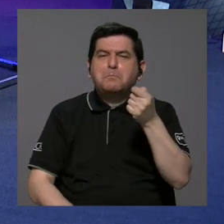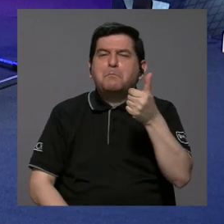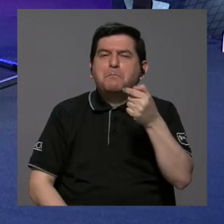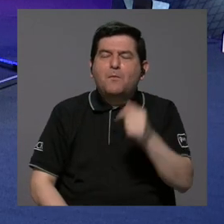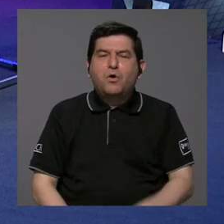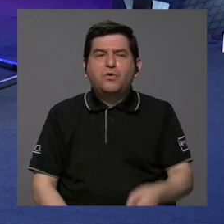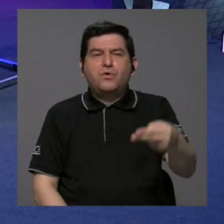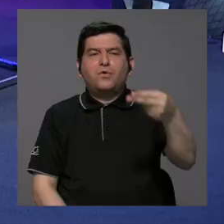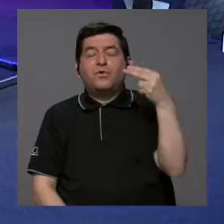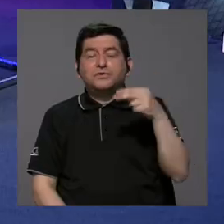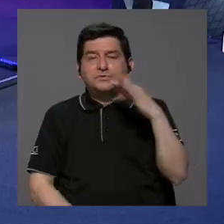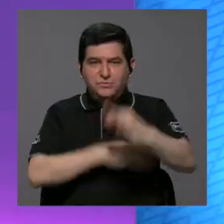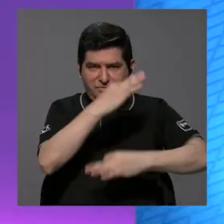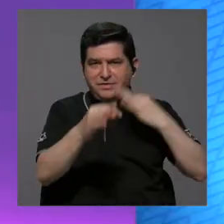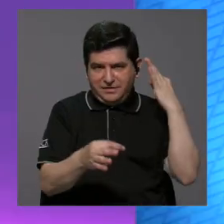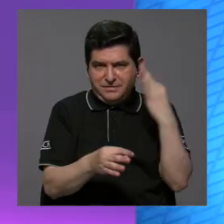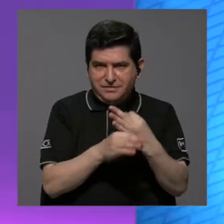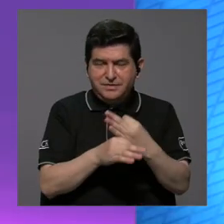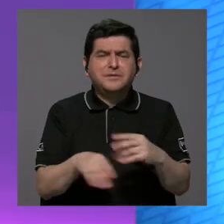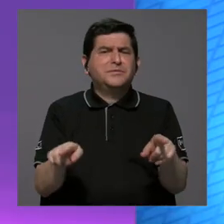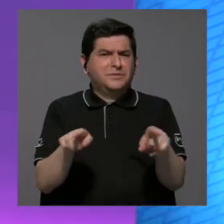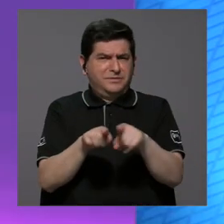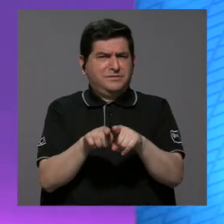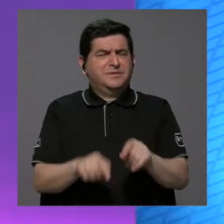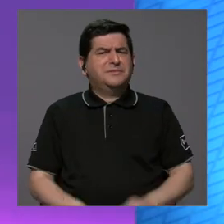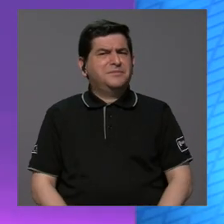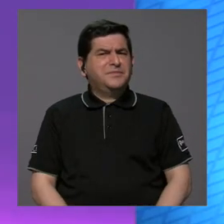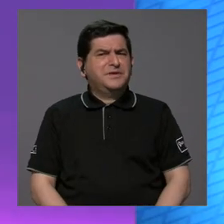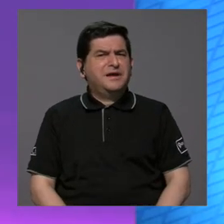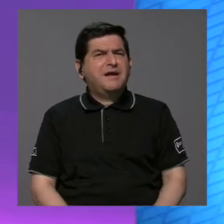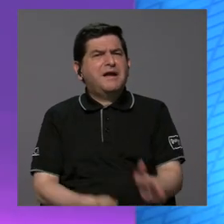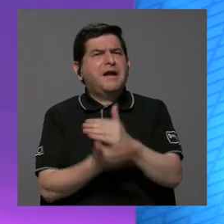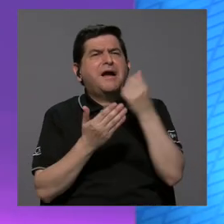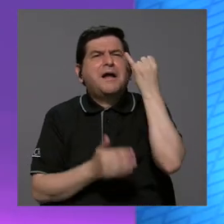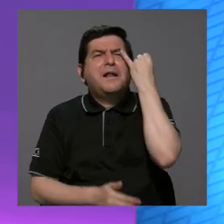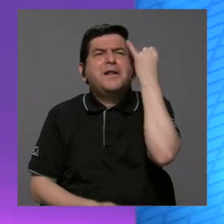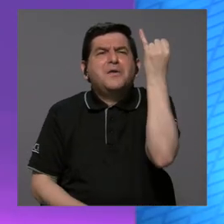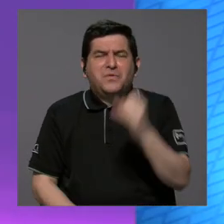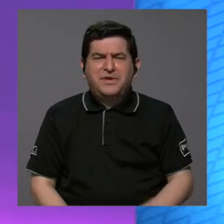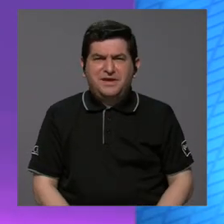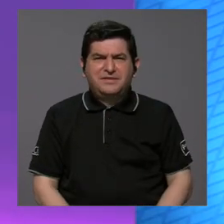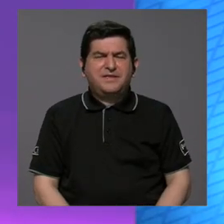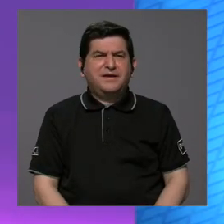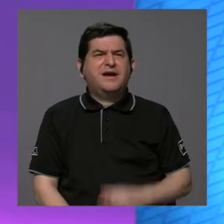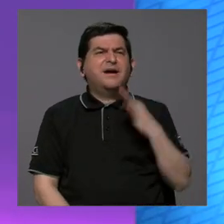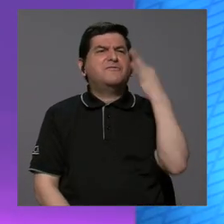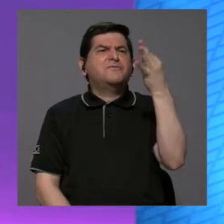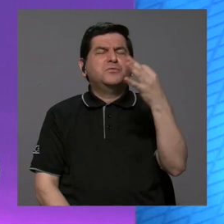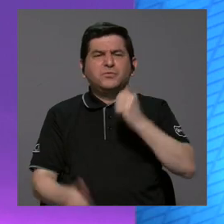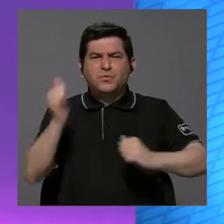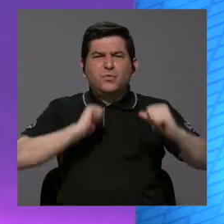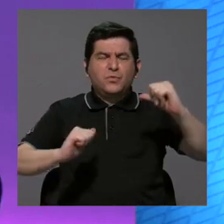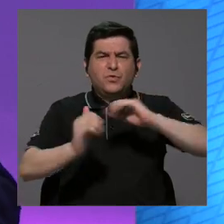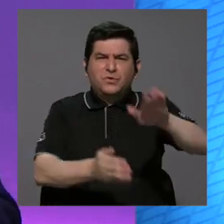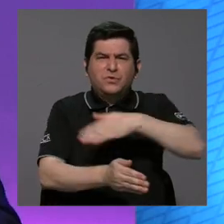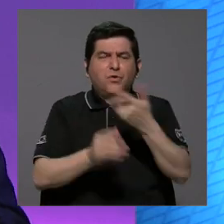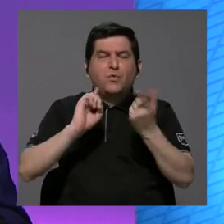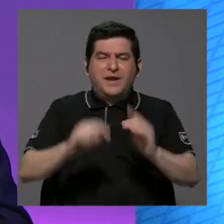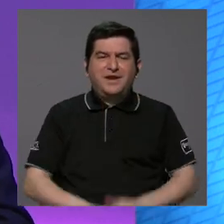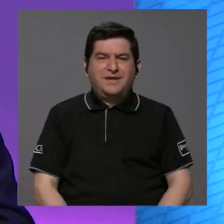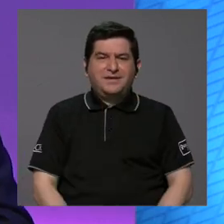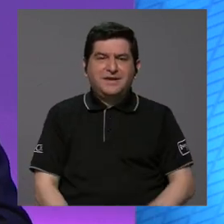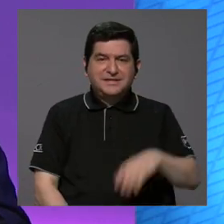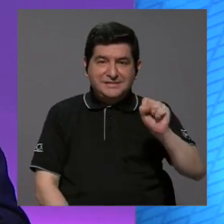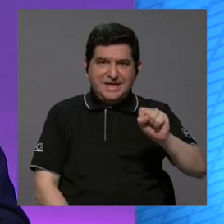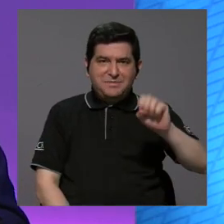de la historia de este género y que también nos va a dar algunas ideas Hacia dónde va el teatro musical Silvia baltodano